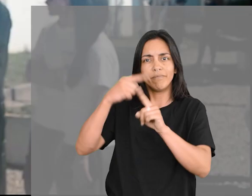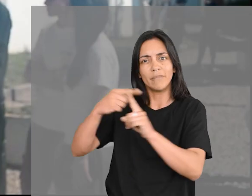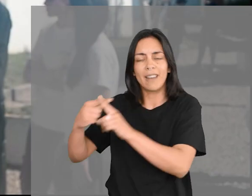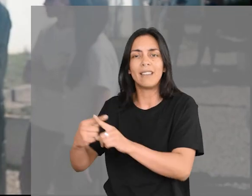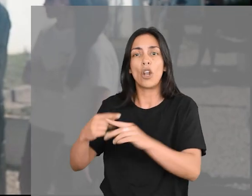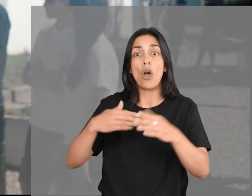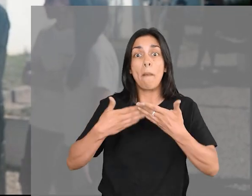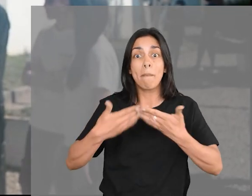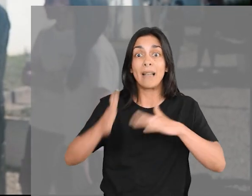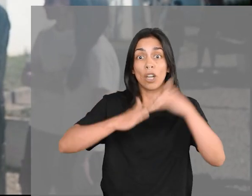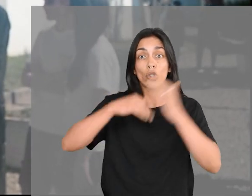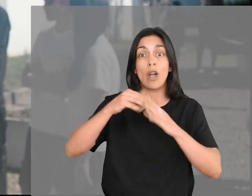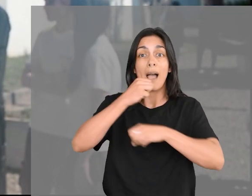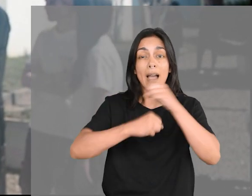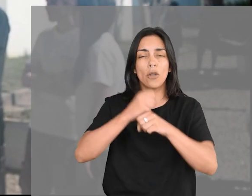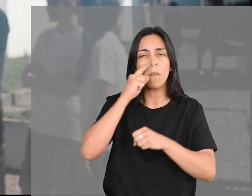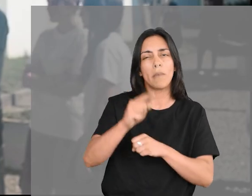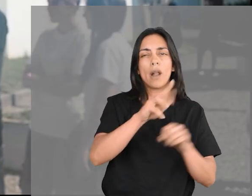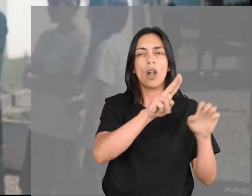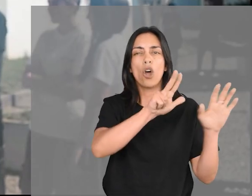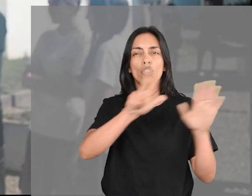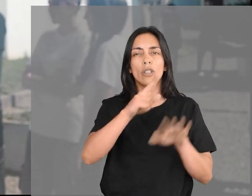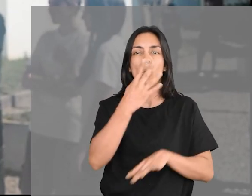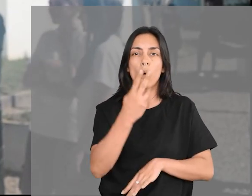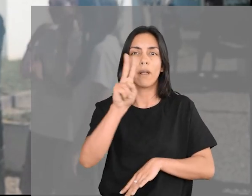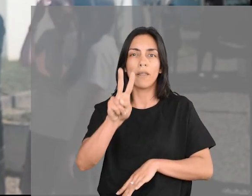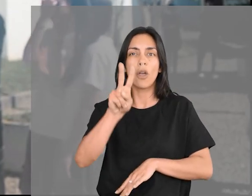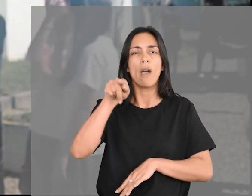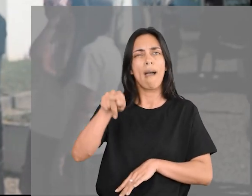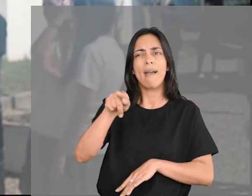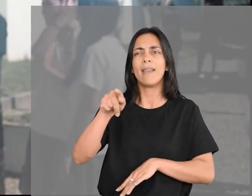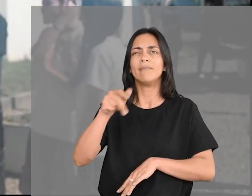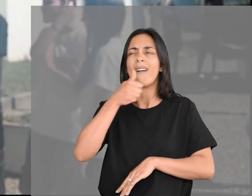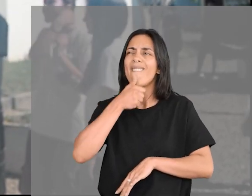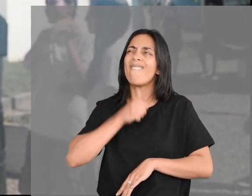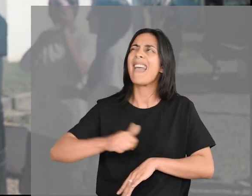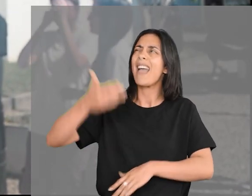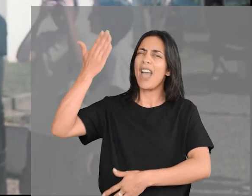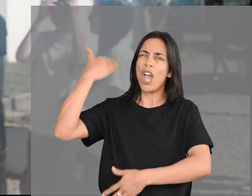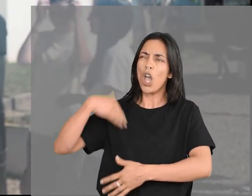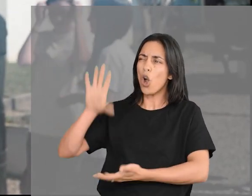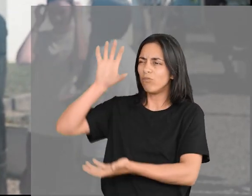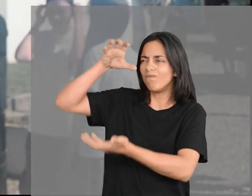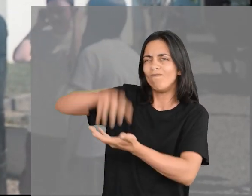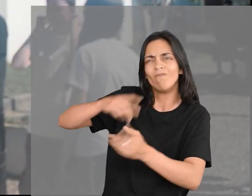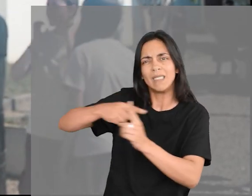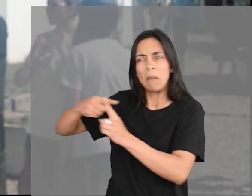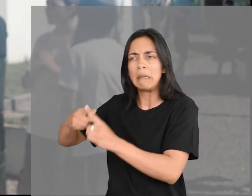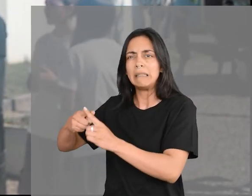Se comenzó a construir en el año 1842 como alternativa a la problemática del viejo cementerio, en